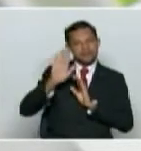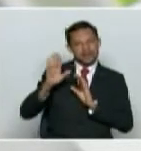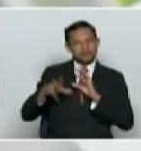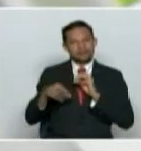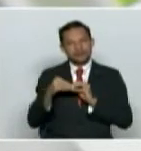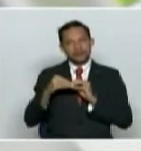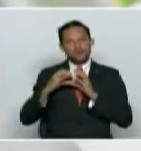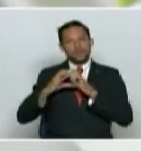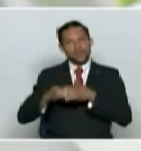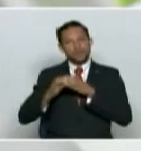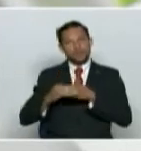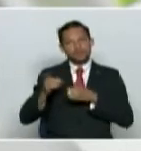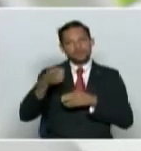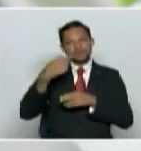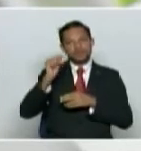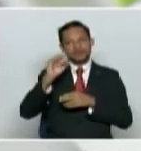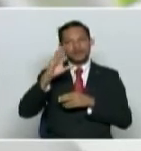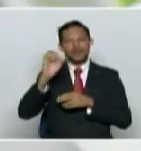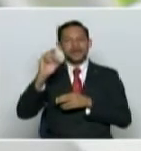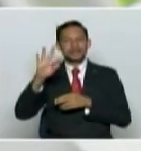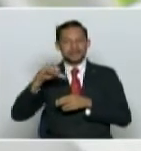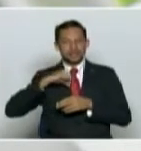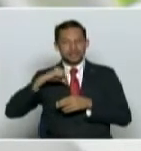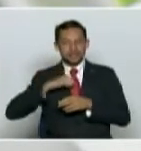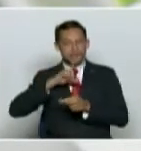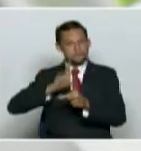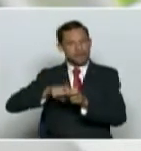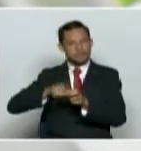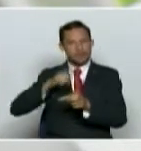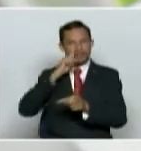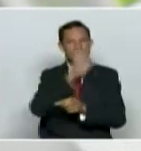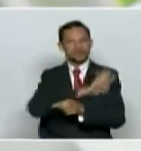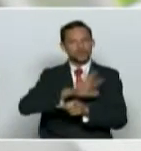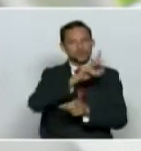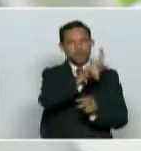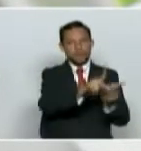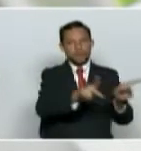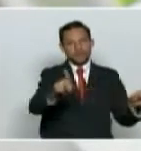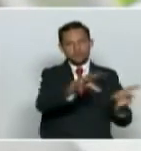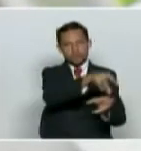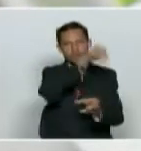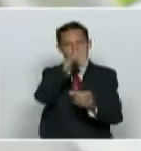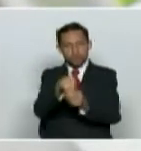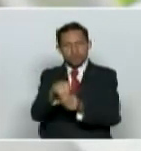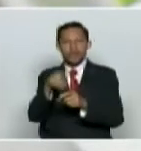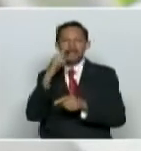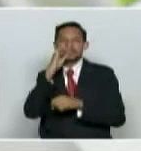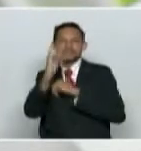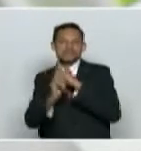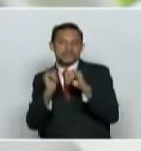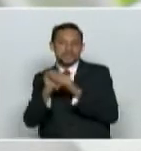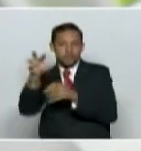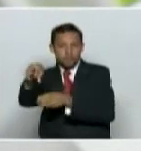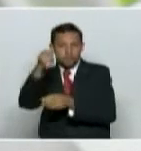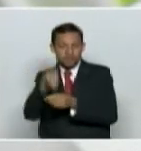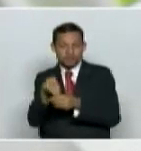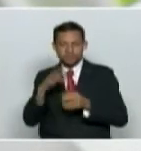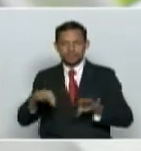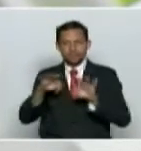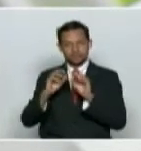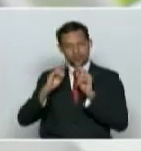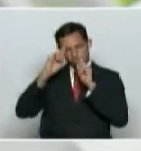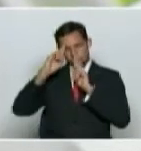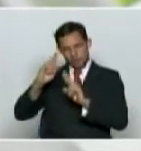Gacetas de Colombia tiene como asociados a personas nacionales e internacionales, quienes se ocupan de galardonar a